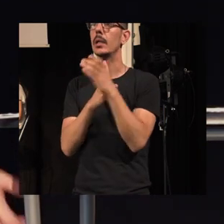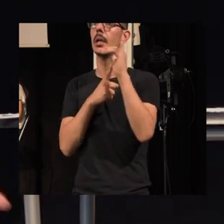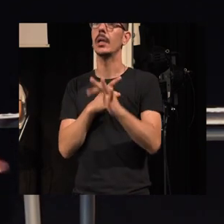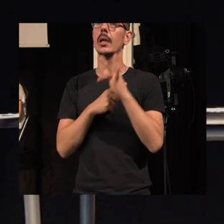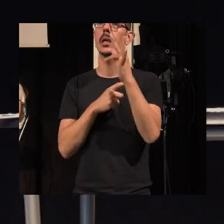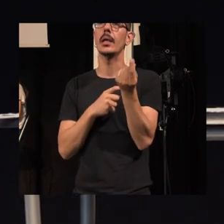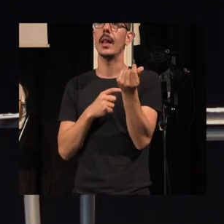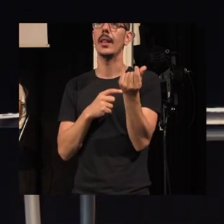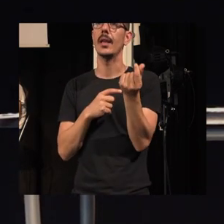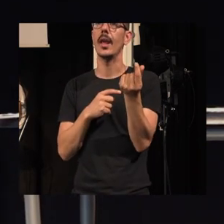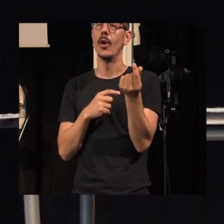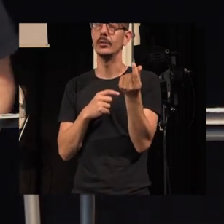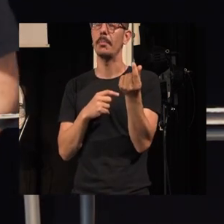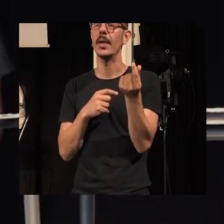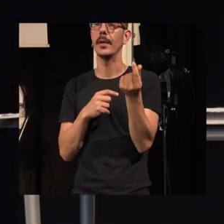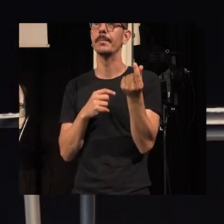y a la pela también, claro.